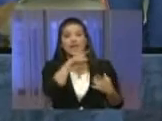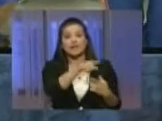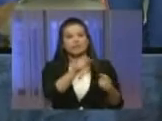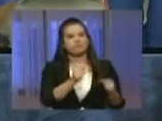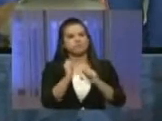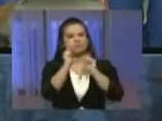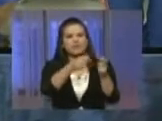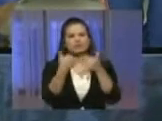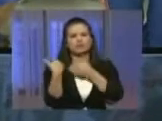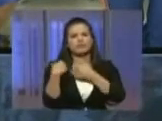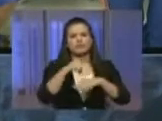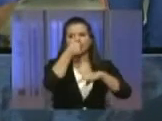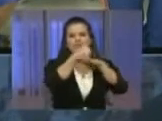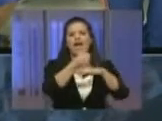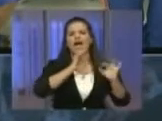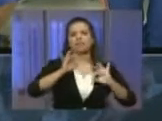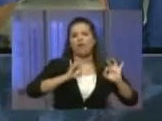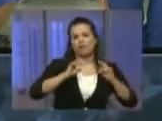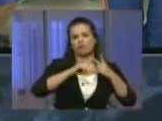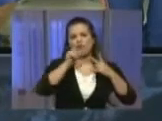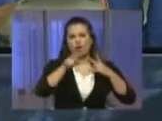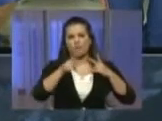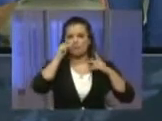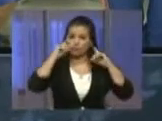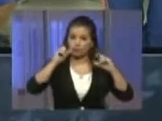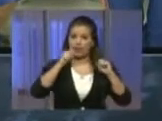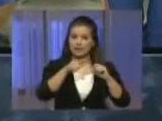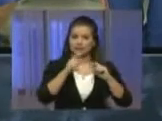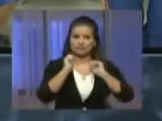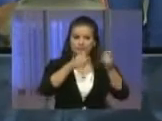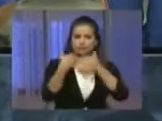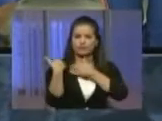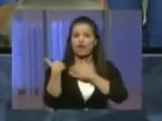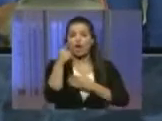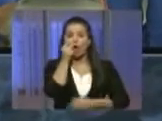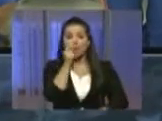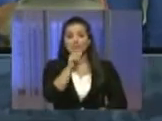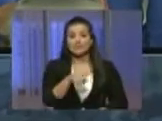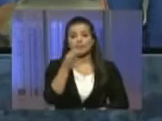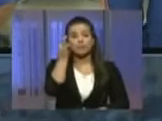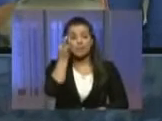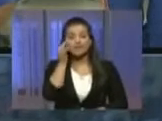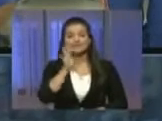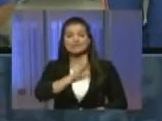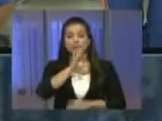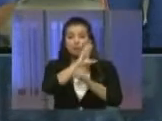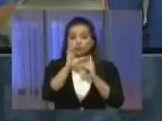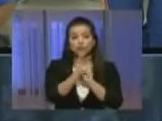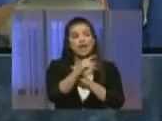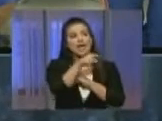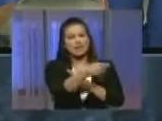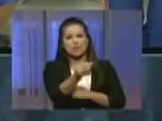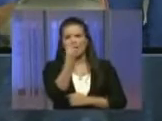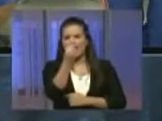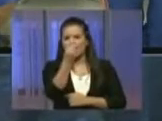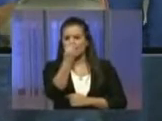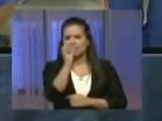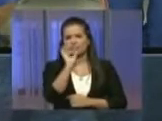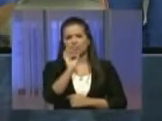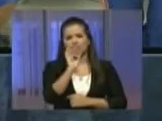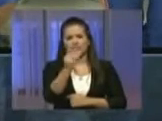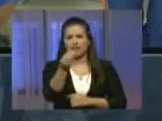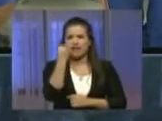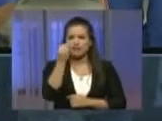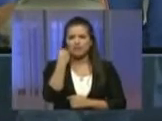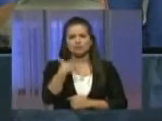actores actrices profesionales hombres y mujeres de la cultura tiene la calidad no que